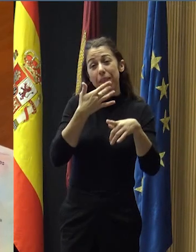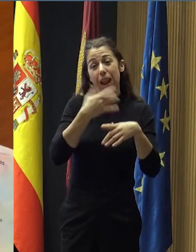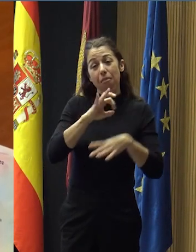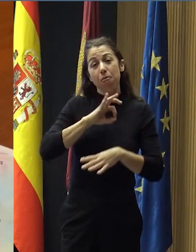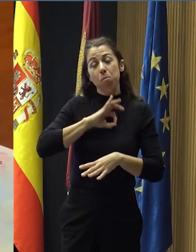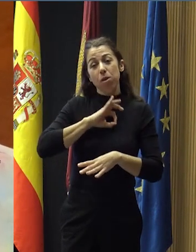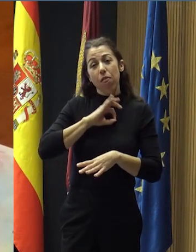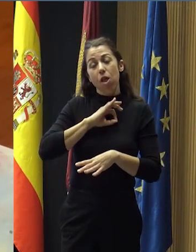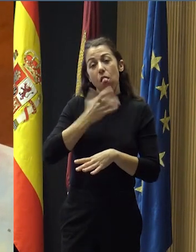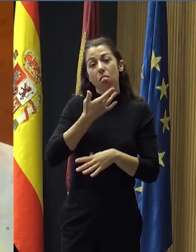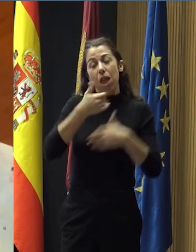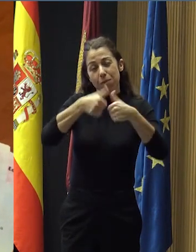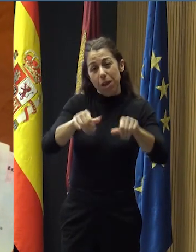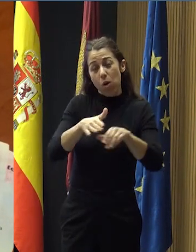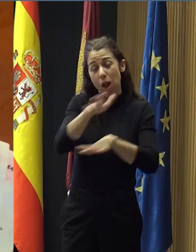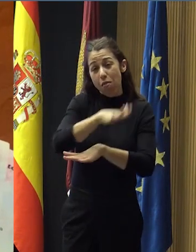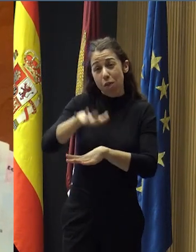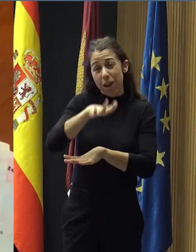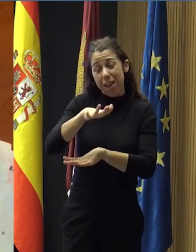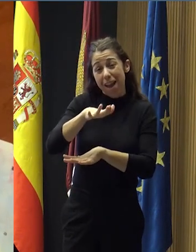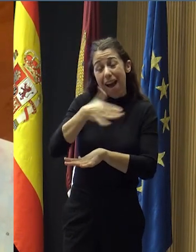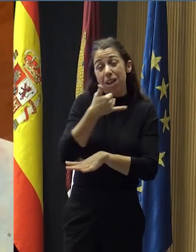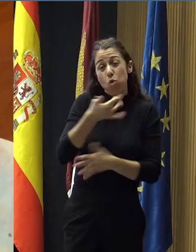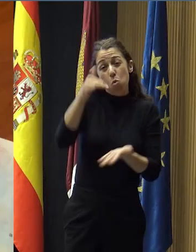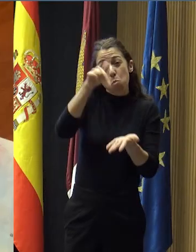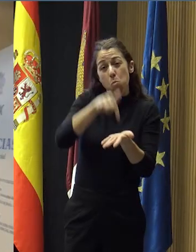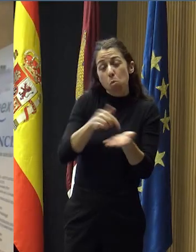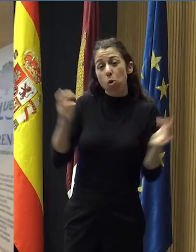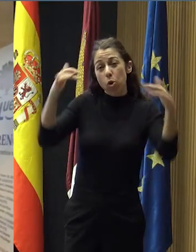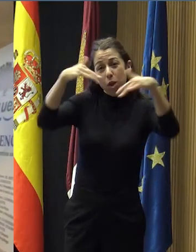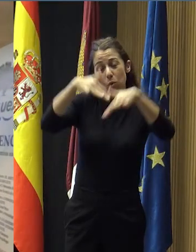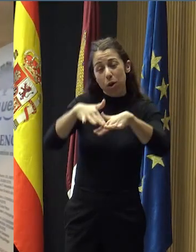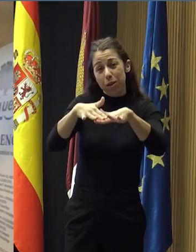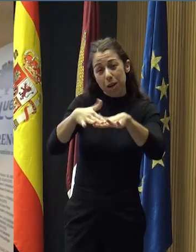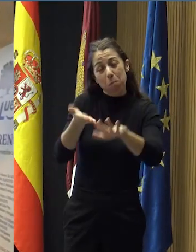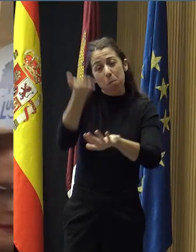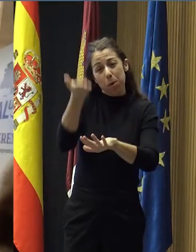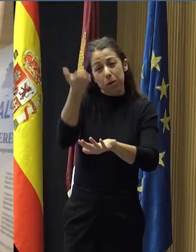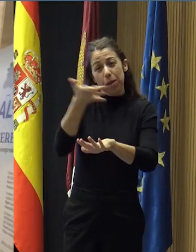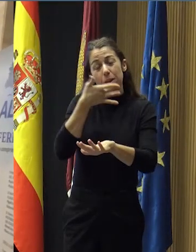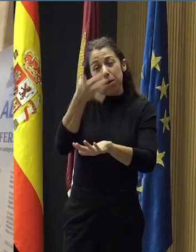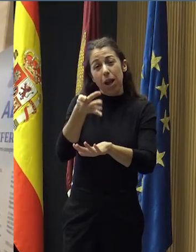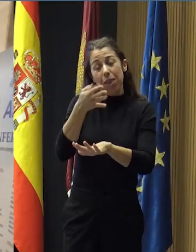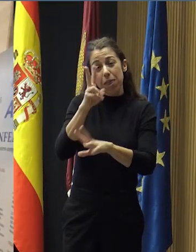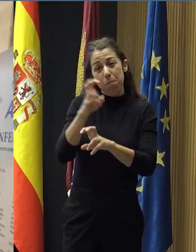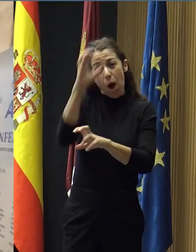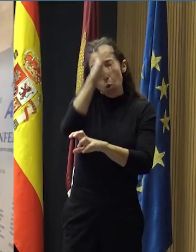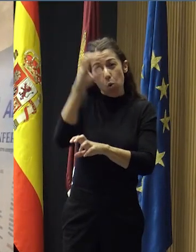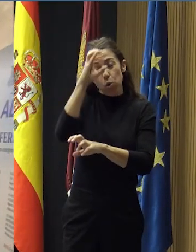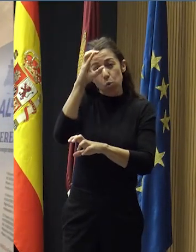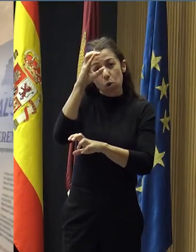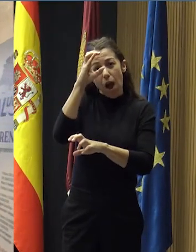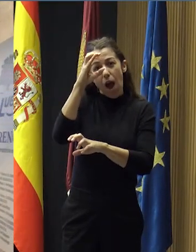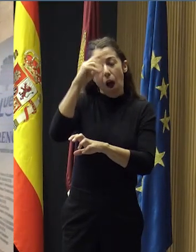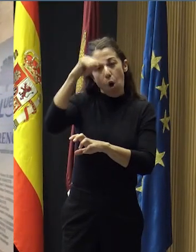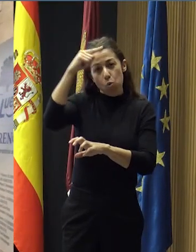Diputación de Albacete, un espacio que ya se ha convertido en punto de encuentro imprescindible para la cultura, la